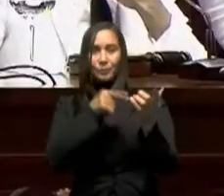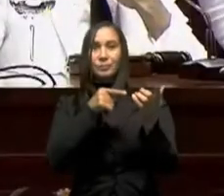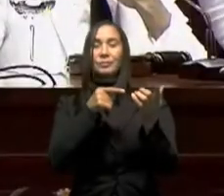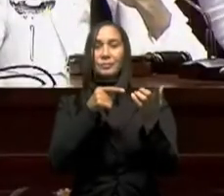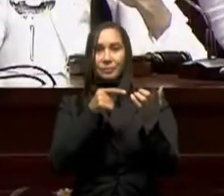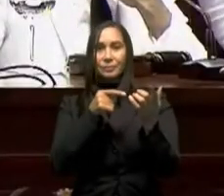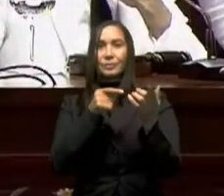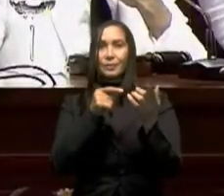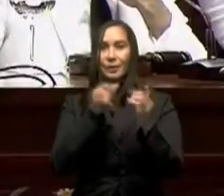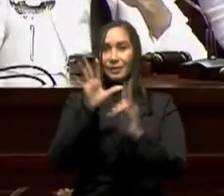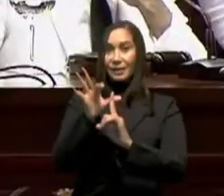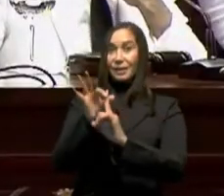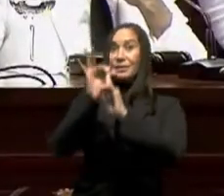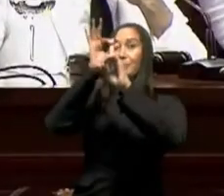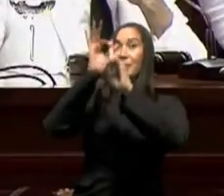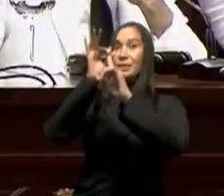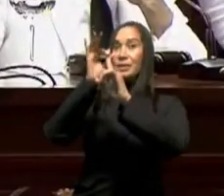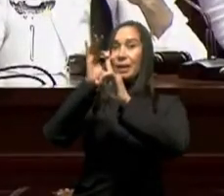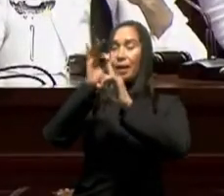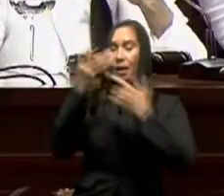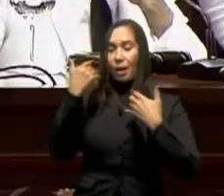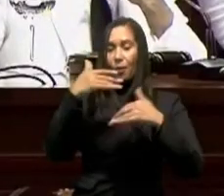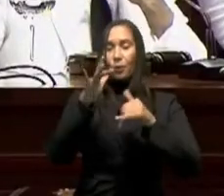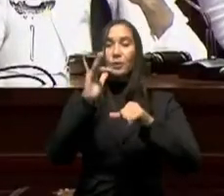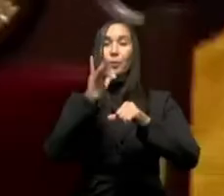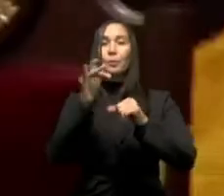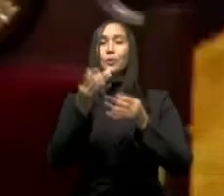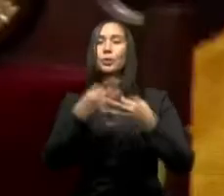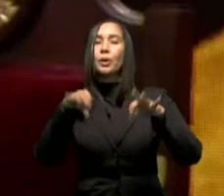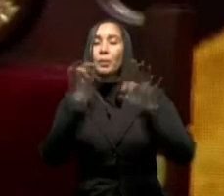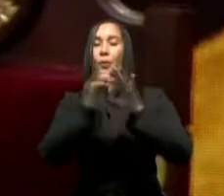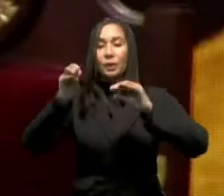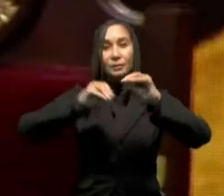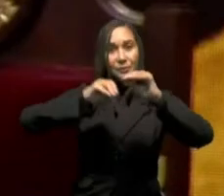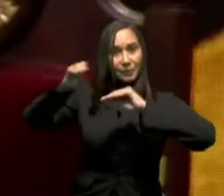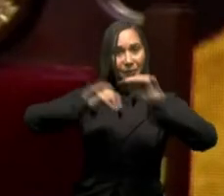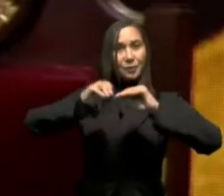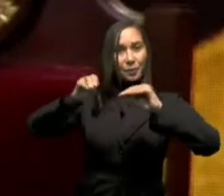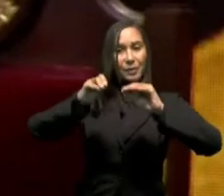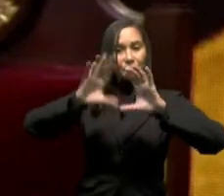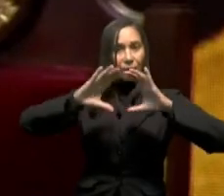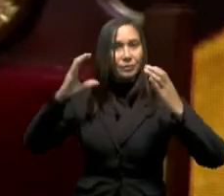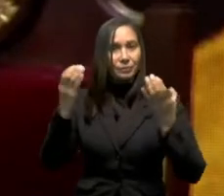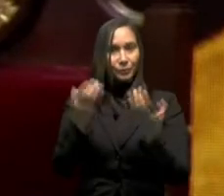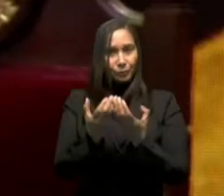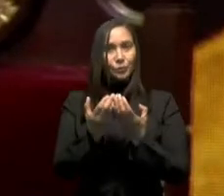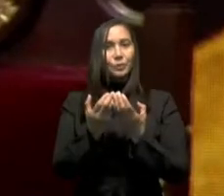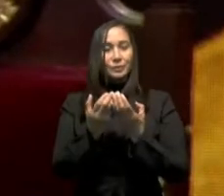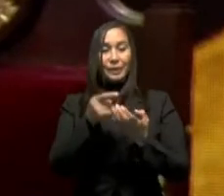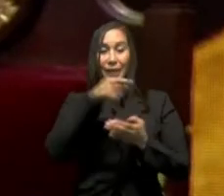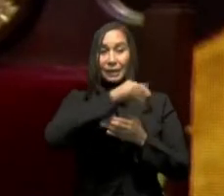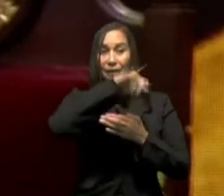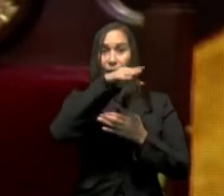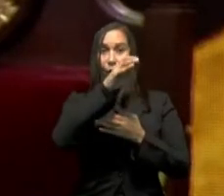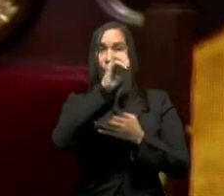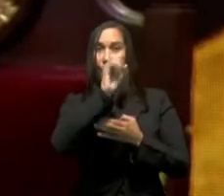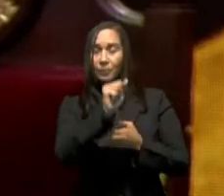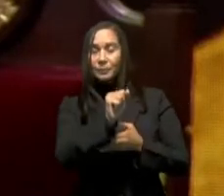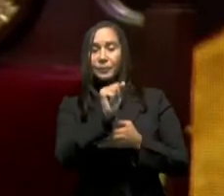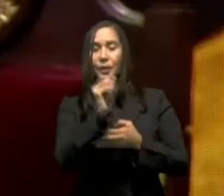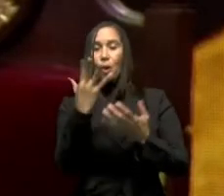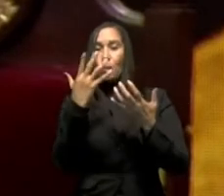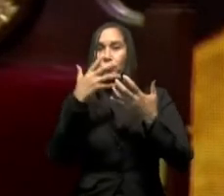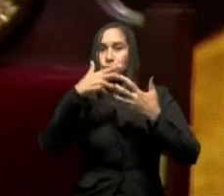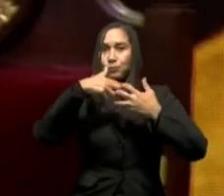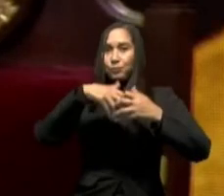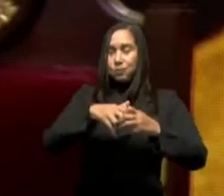geográfica privilegiada en el Caribe, que es un punto estratégico del comercio mundial. Este hub lo seguimos consolidando con